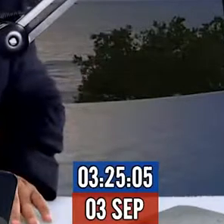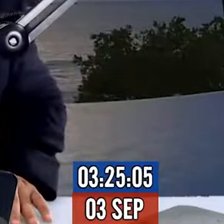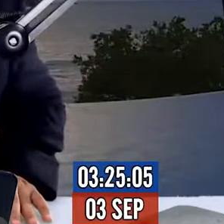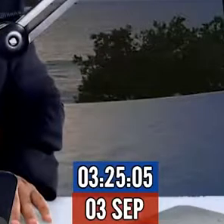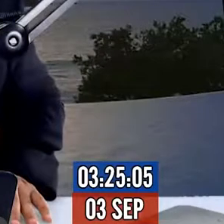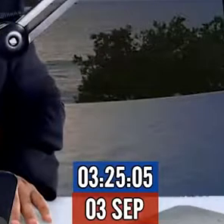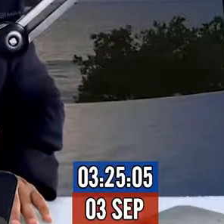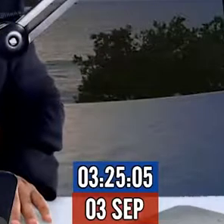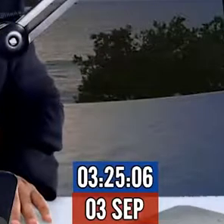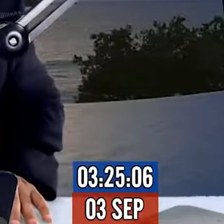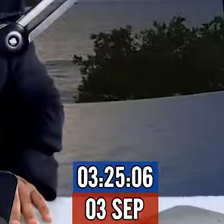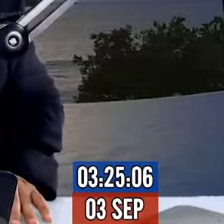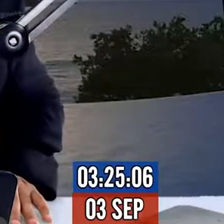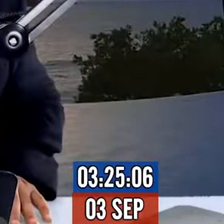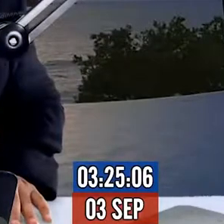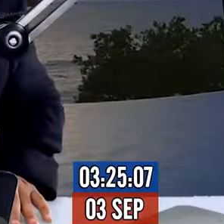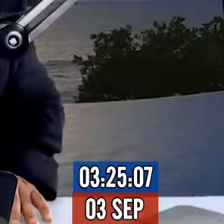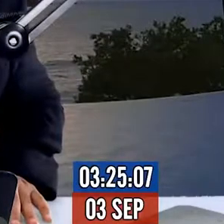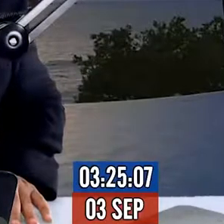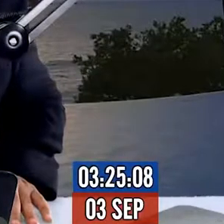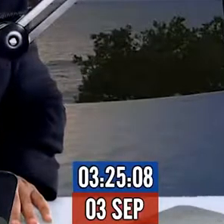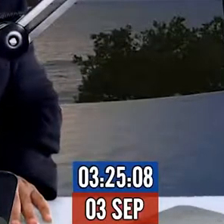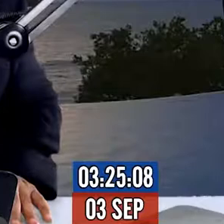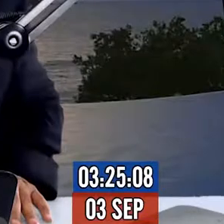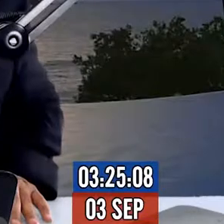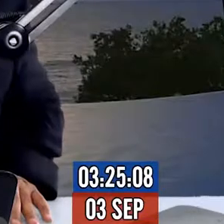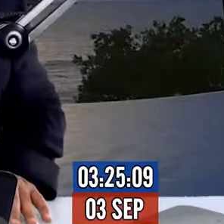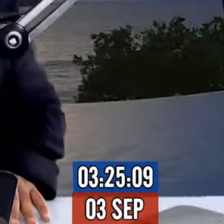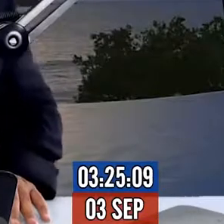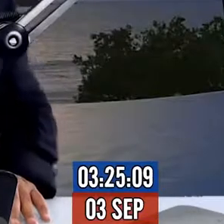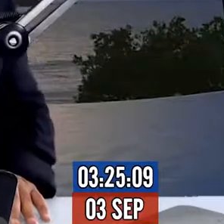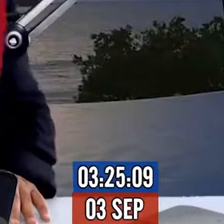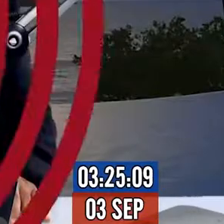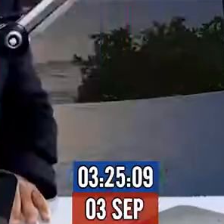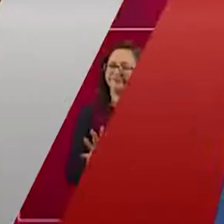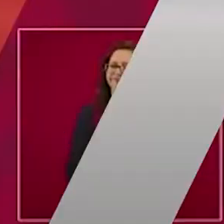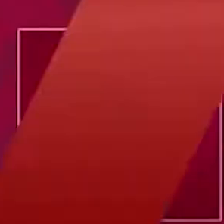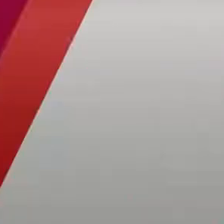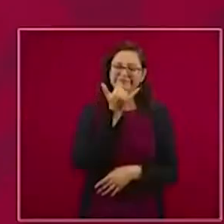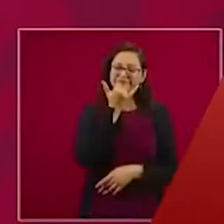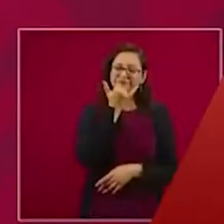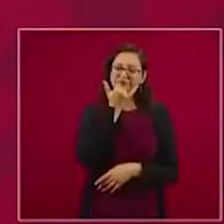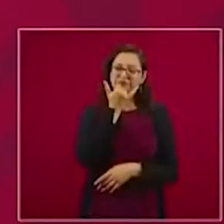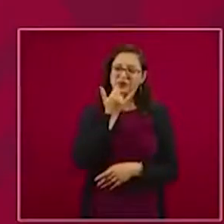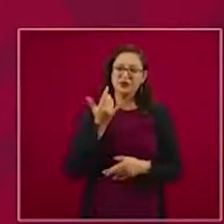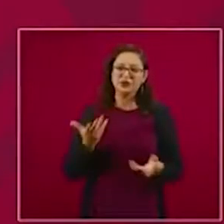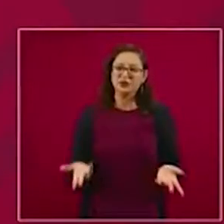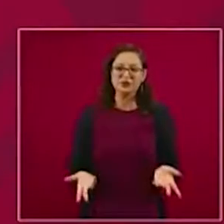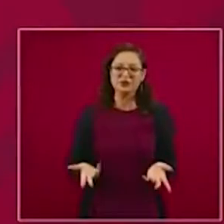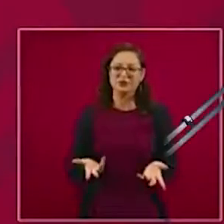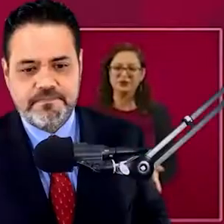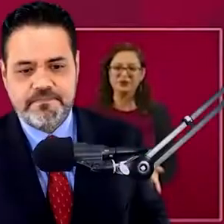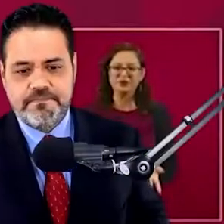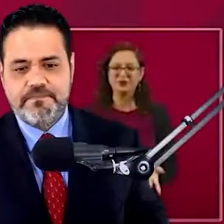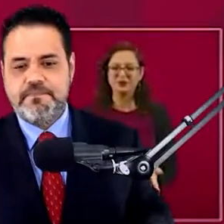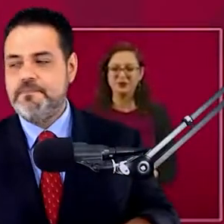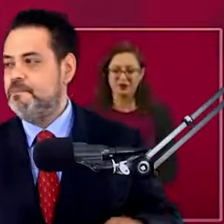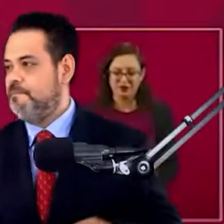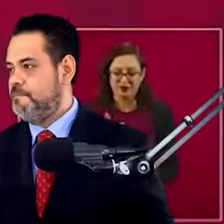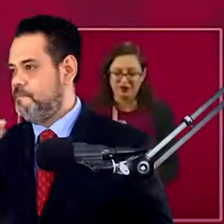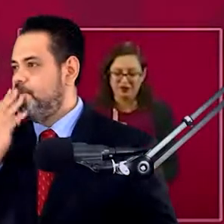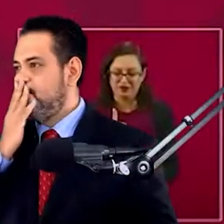ámbito federal no habrá aumento de impuestos en términos reales no puedo ser objetivo porque yo tengo el